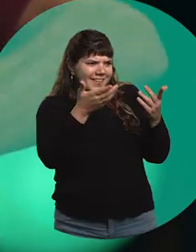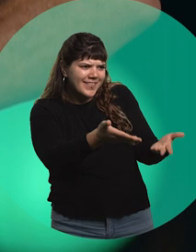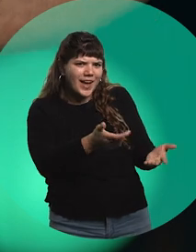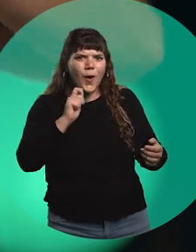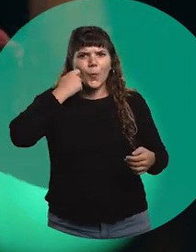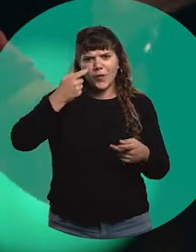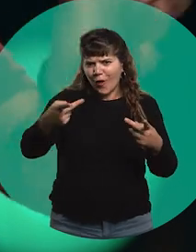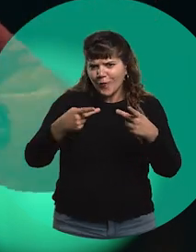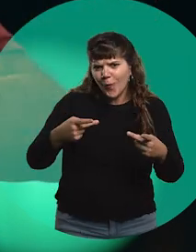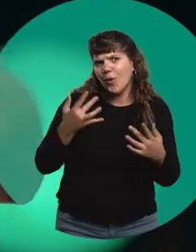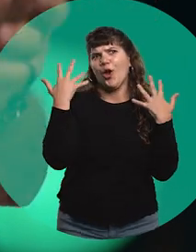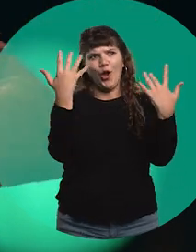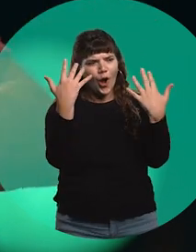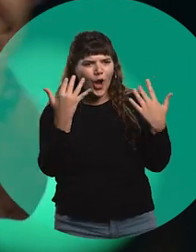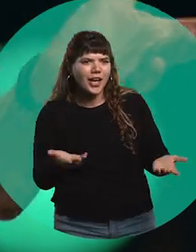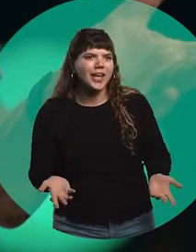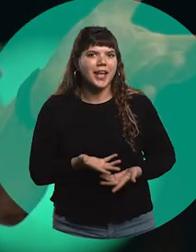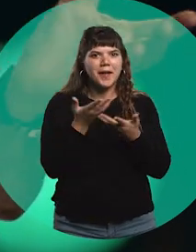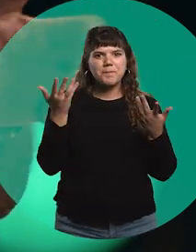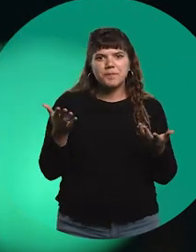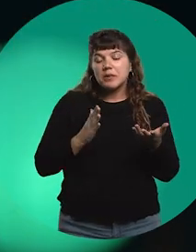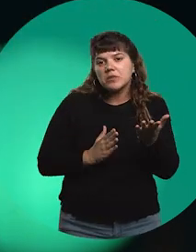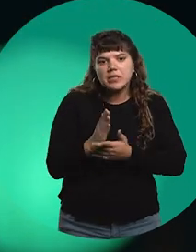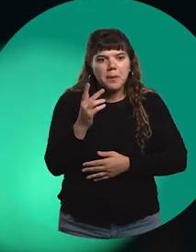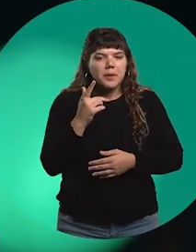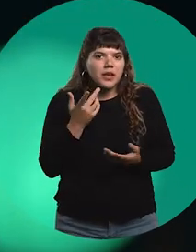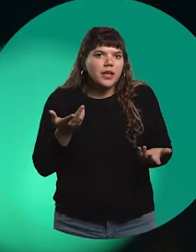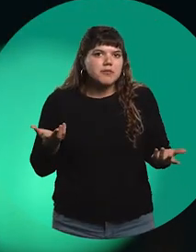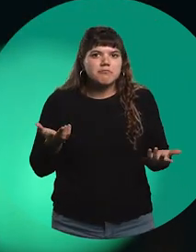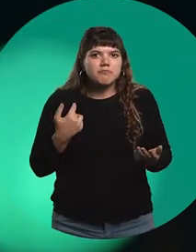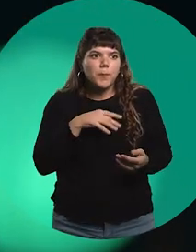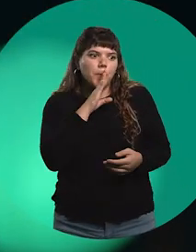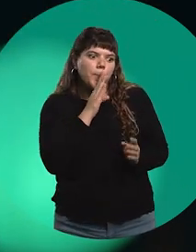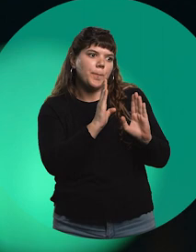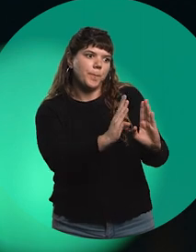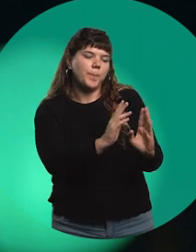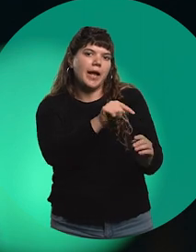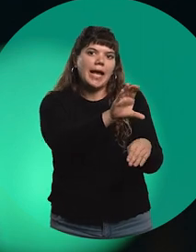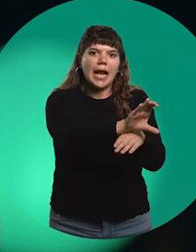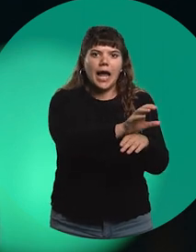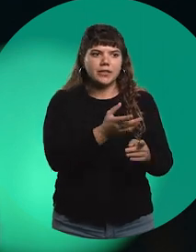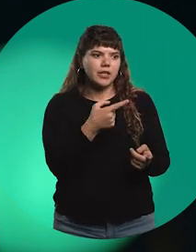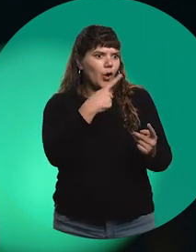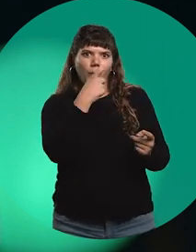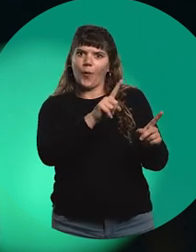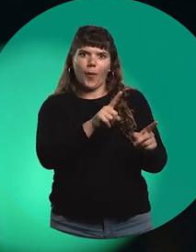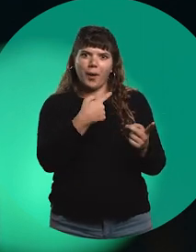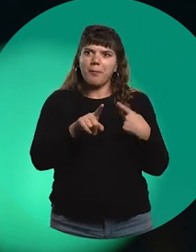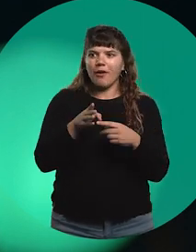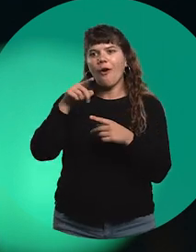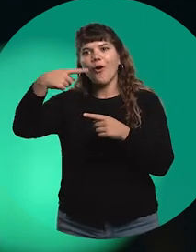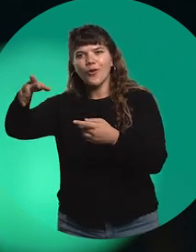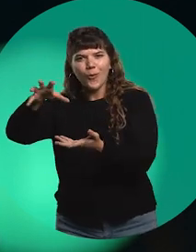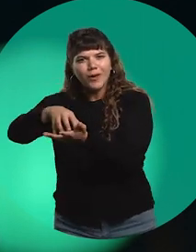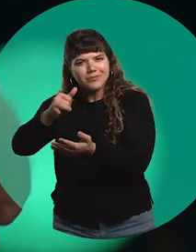divertido, que le gustaba el fútbol, que corría, porque siempre tuve, ¿verdad?, de estereotipado en otro modelo, ¿no?